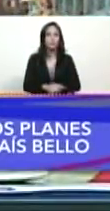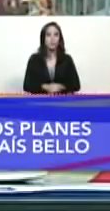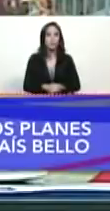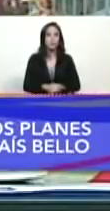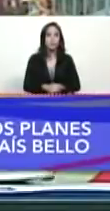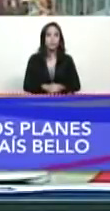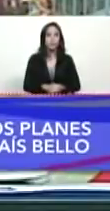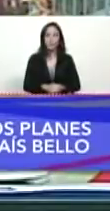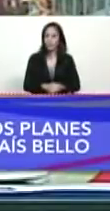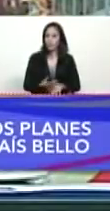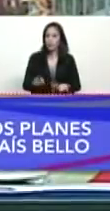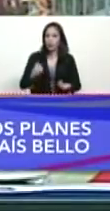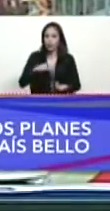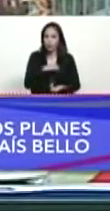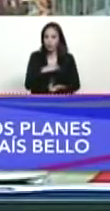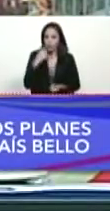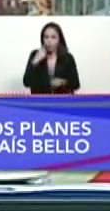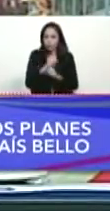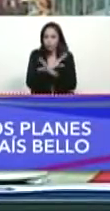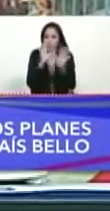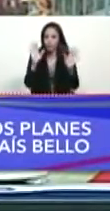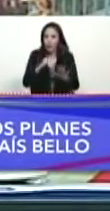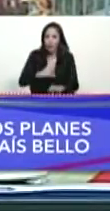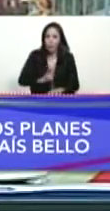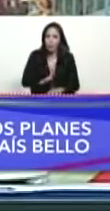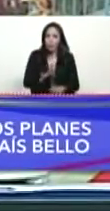Nosotros podemos más,